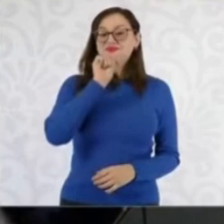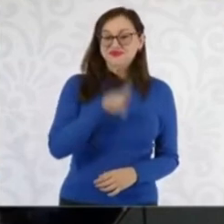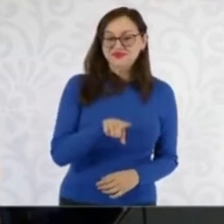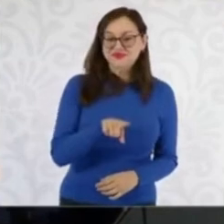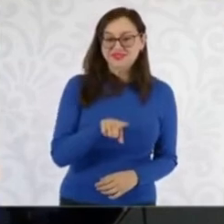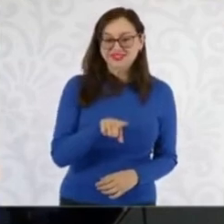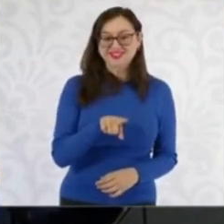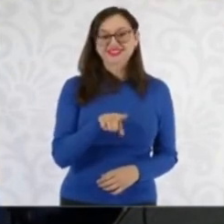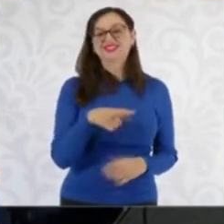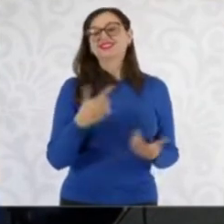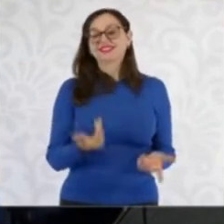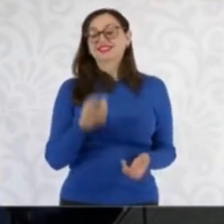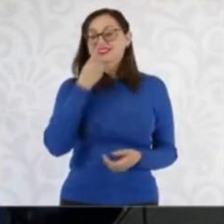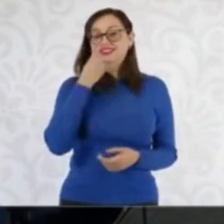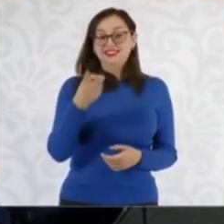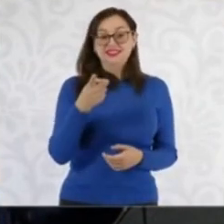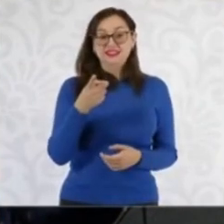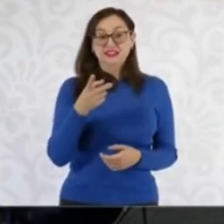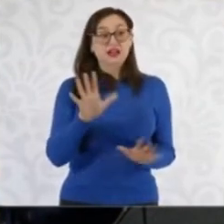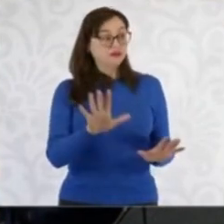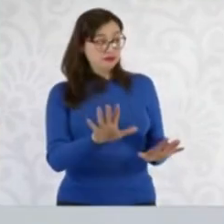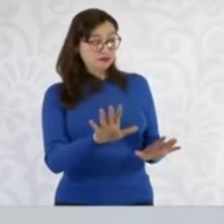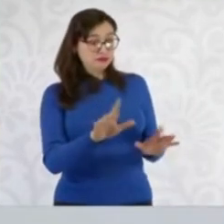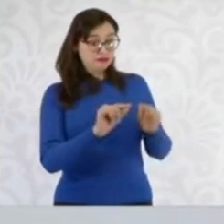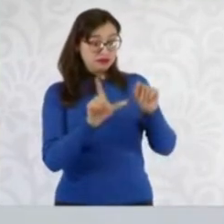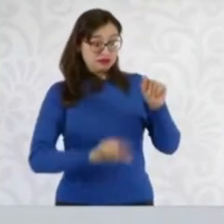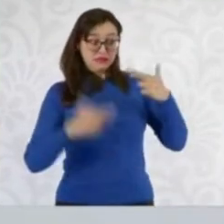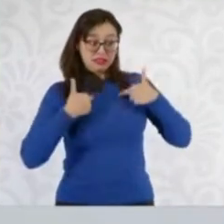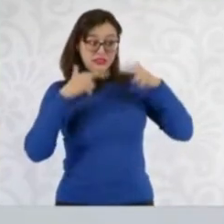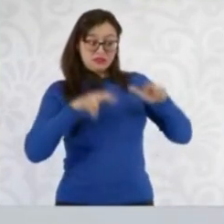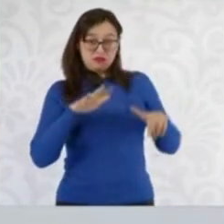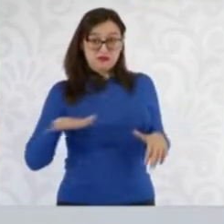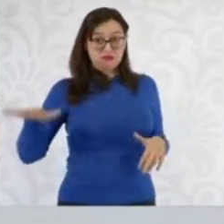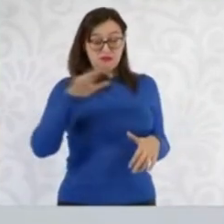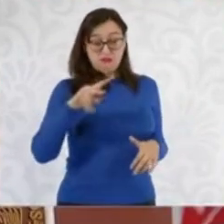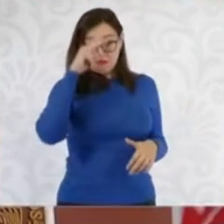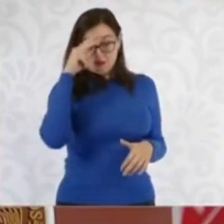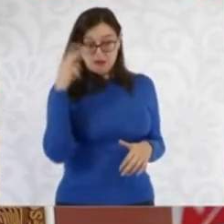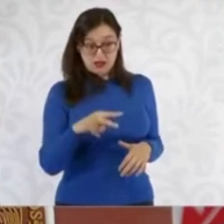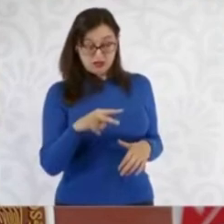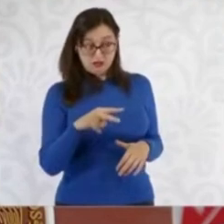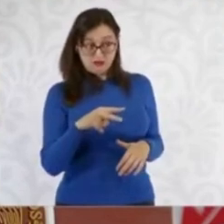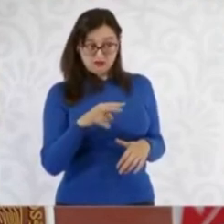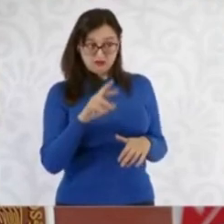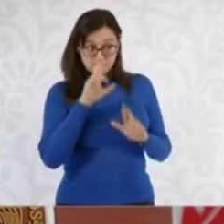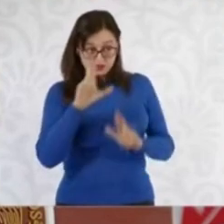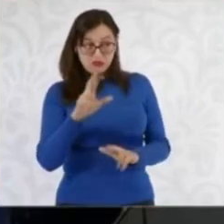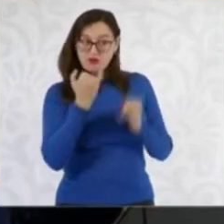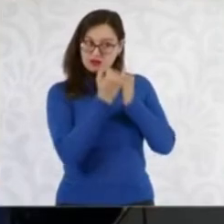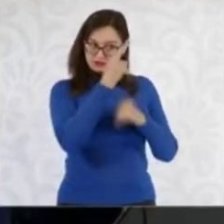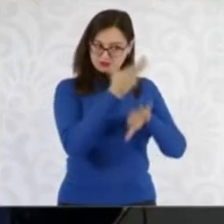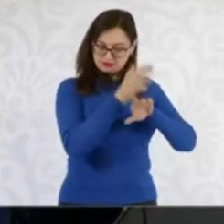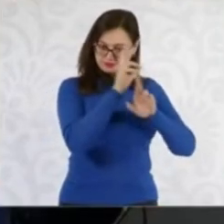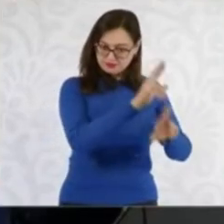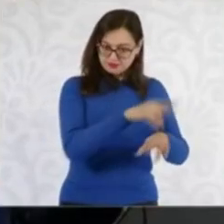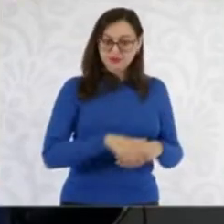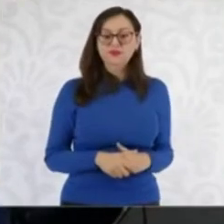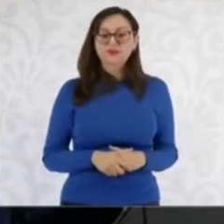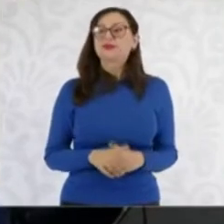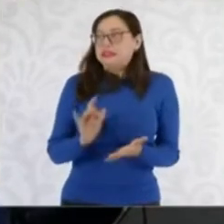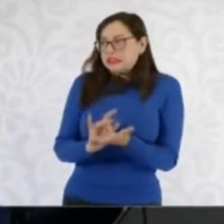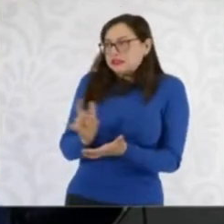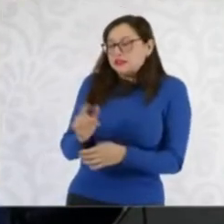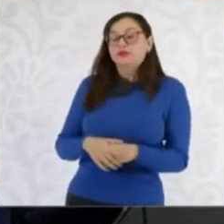de multimillonarios mexicanos... Como se lo merecen las y los mexicanos en México y en Estados Unidos. Sí, gracias. Por otro lado, hoy se publica